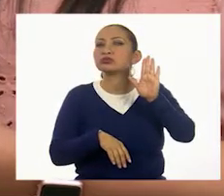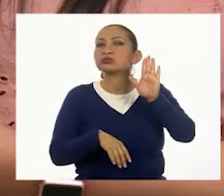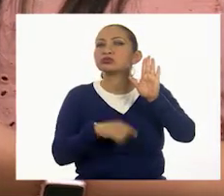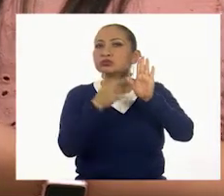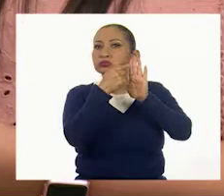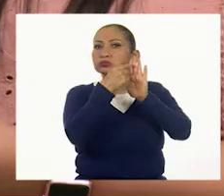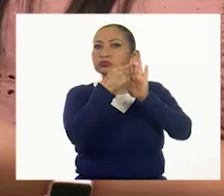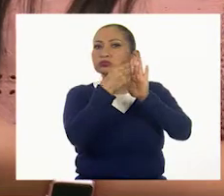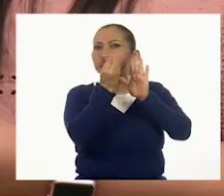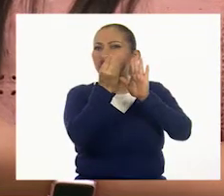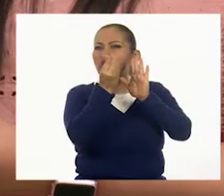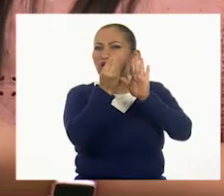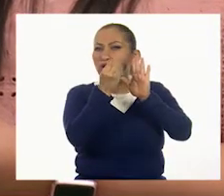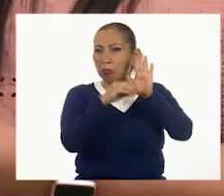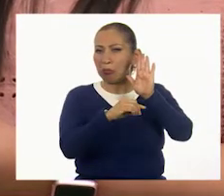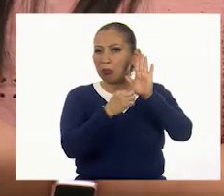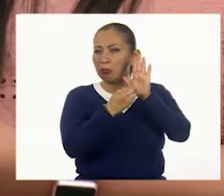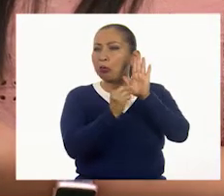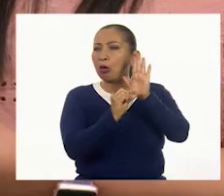¡Ay!